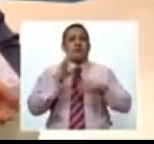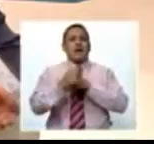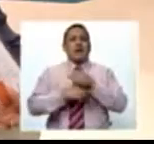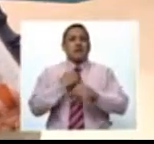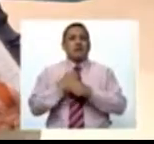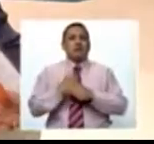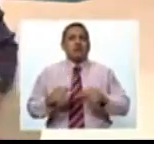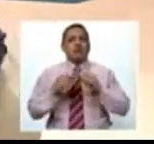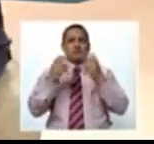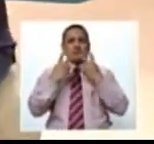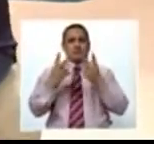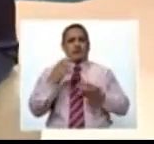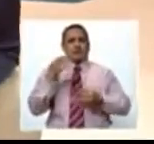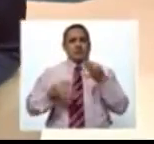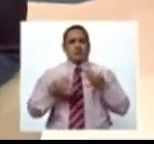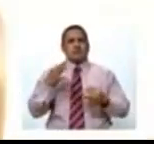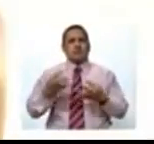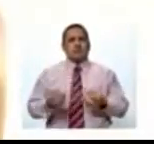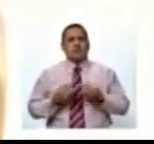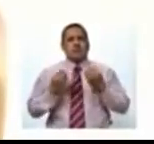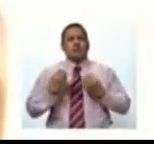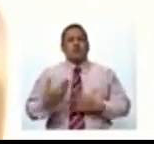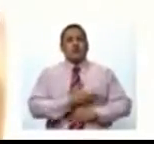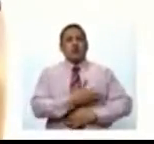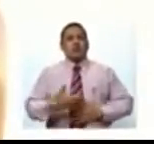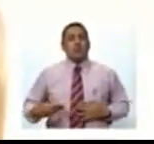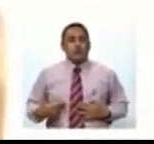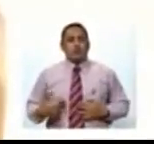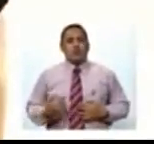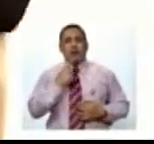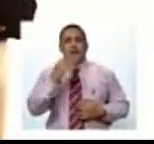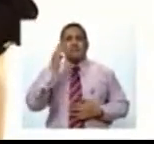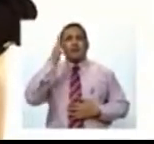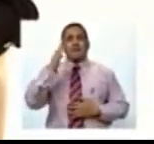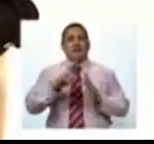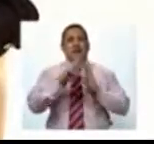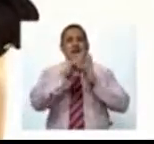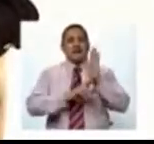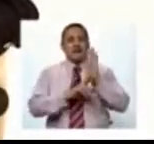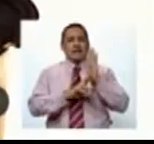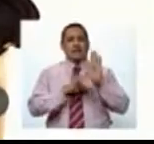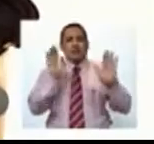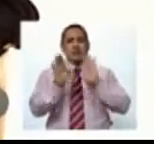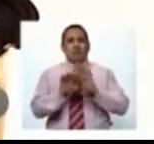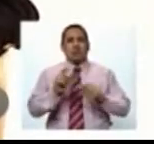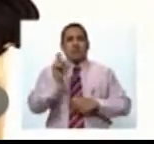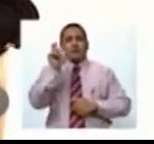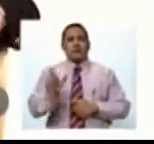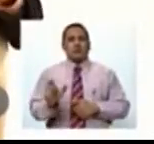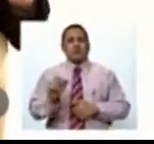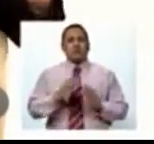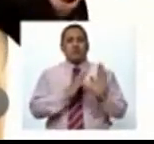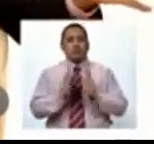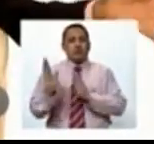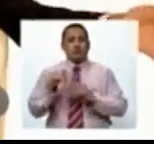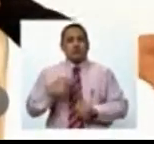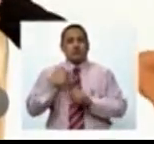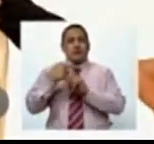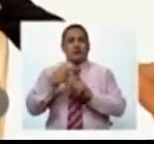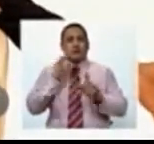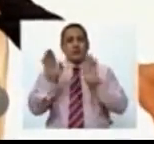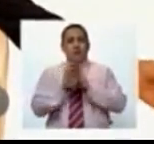poco 9 años, ¿no? Pero el Estado establece las reglas contra los ciudadanos. Si es un proceso sumario como aquel es que